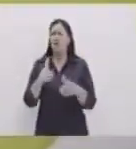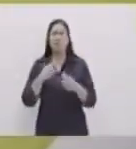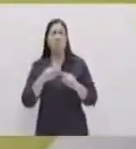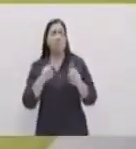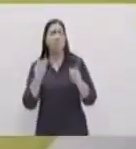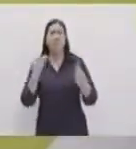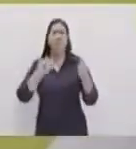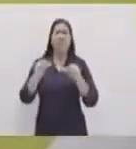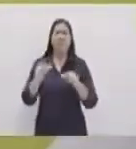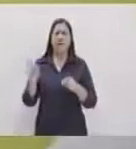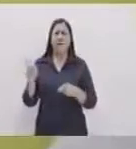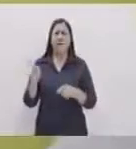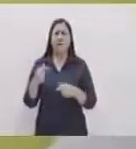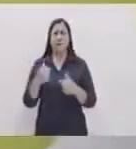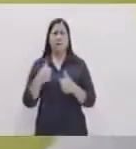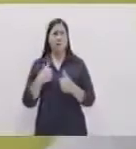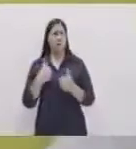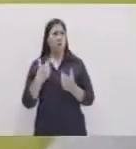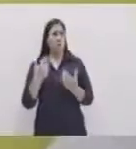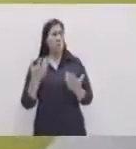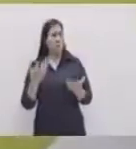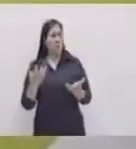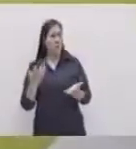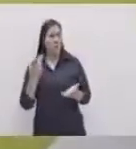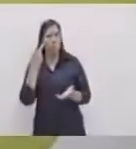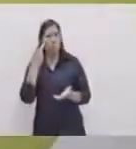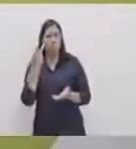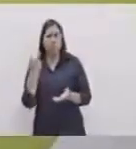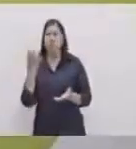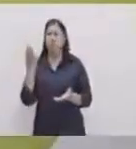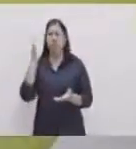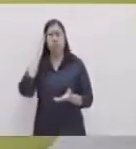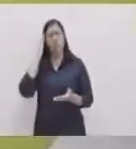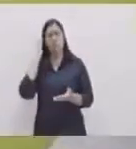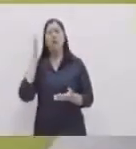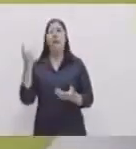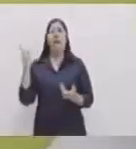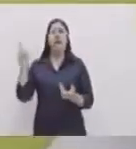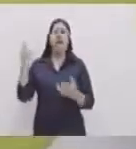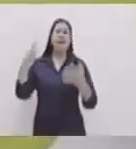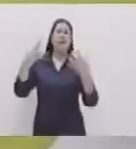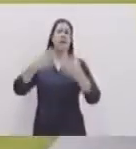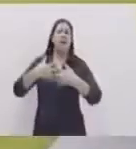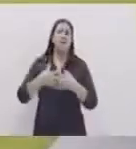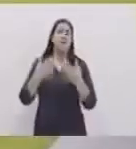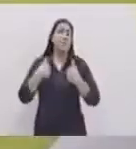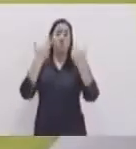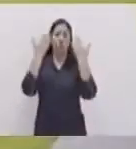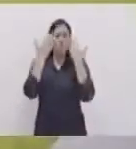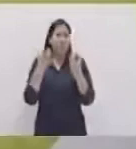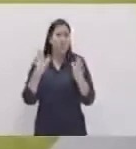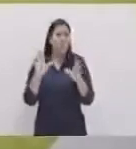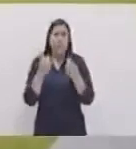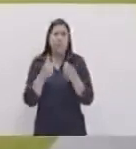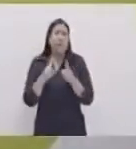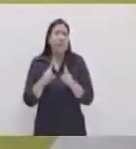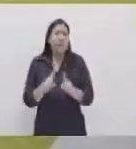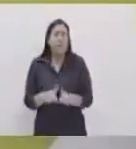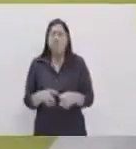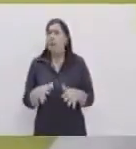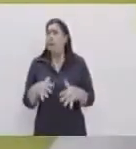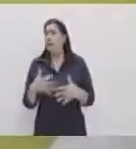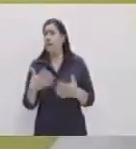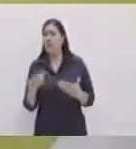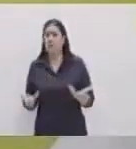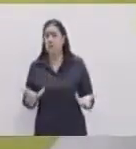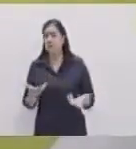he escuchado que se da como que en áreas donde hay mucha industria, pero no estoy muy segura por qué pasa o qué más significa esto, entonces